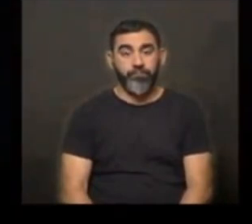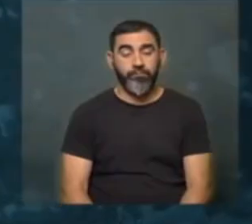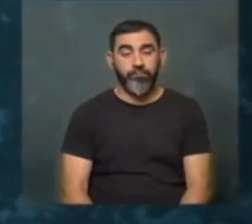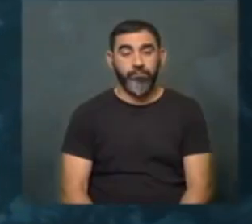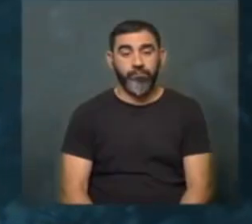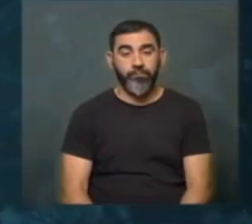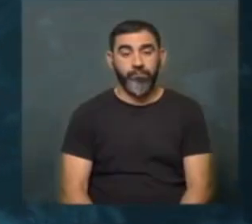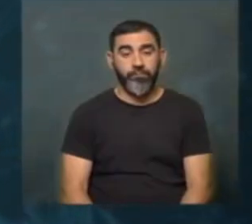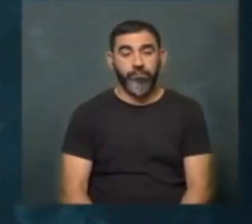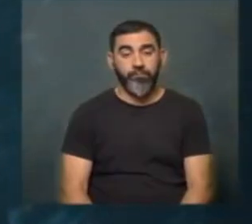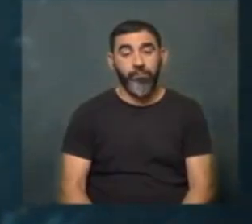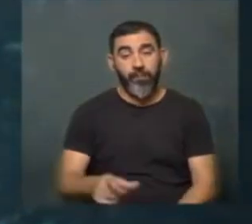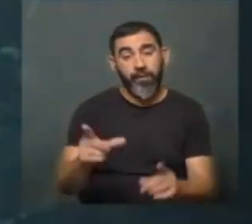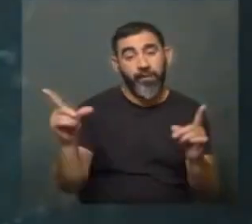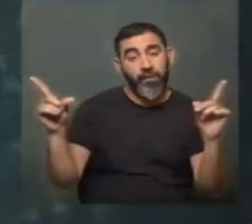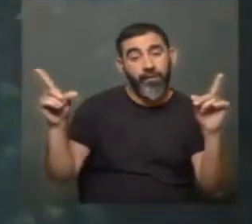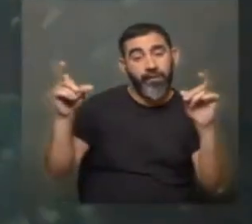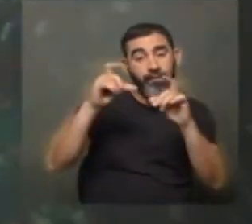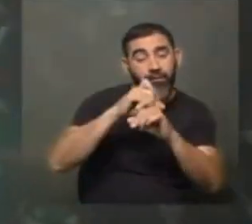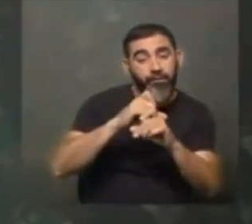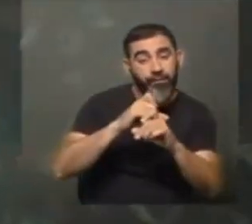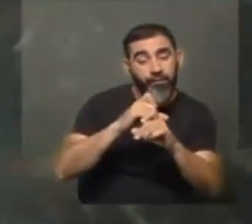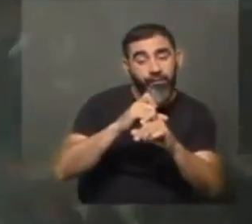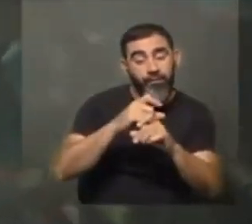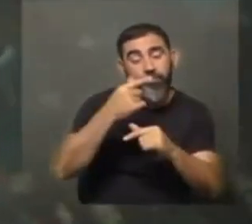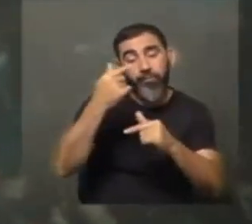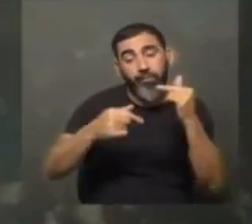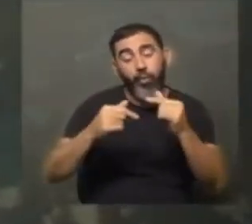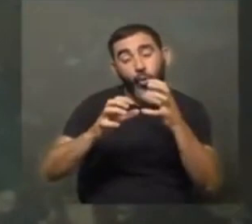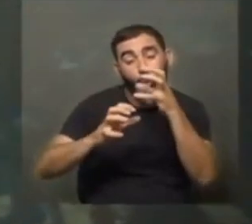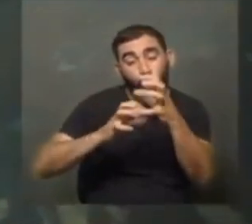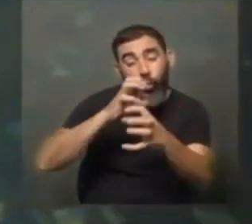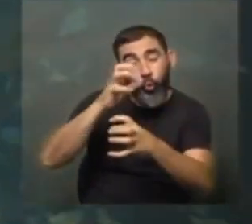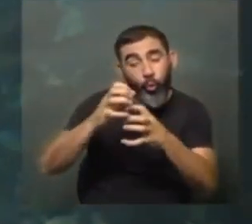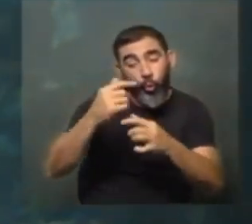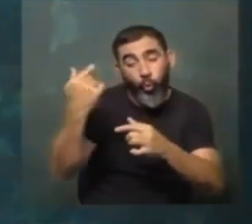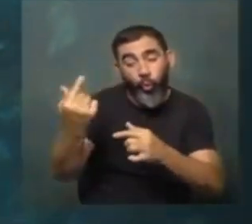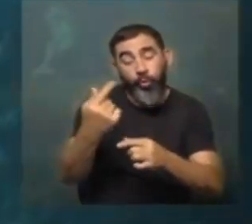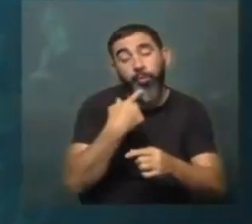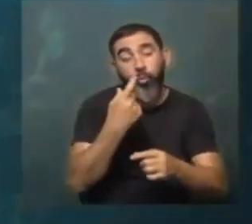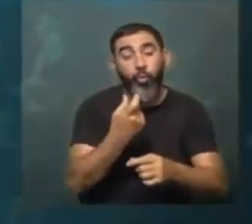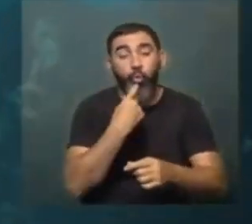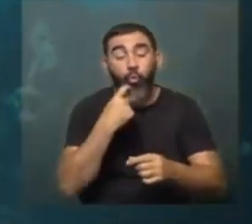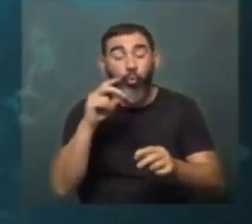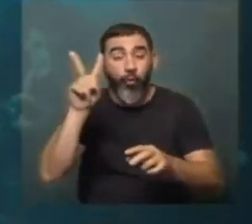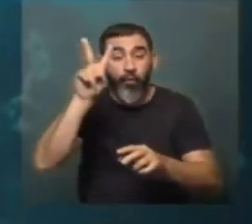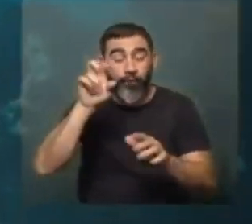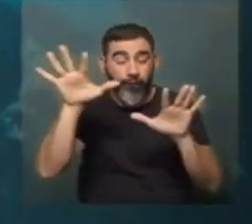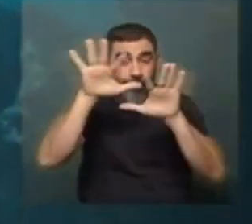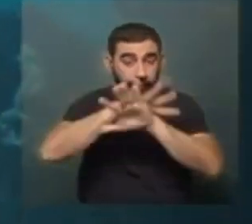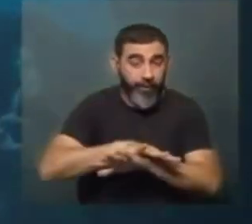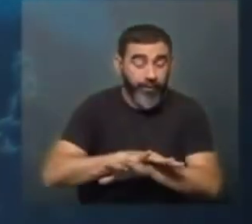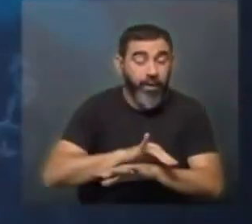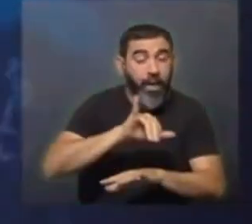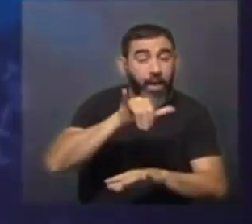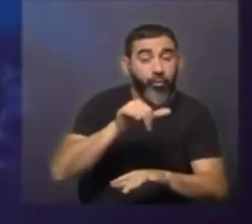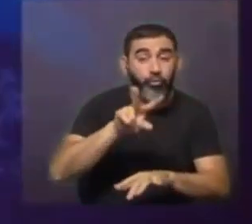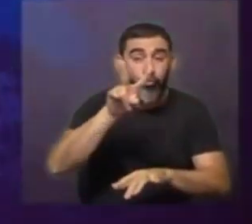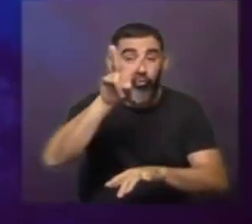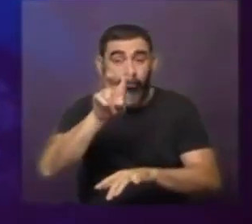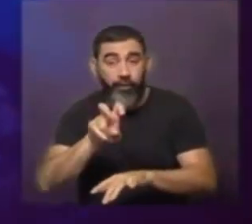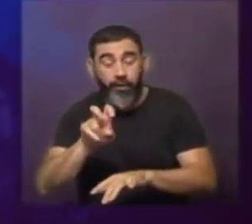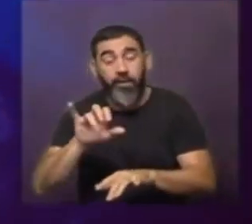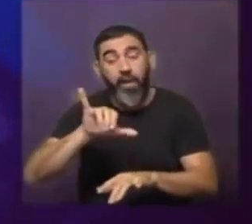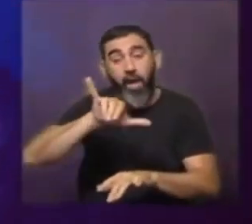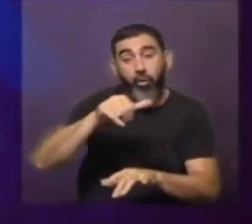Cuando se produce esta dificultad de discriminar los colores entre sí, por ejemplo, el rojo con el verde, o el azul con el verde,